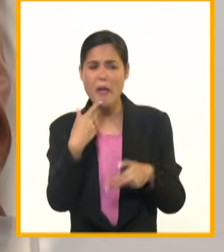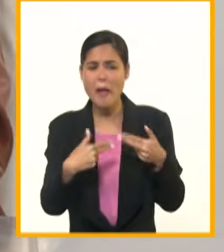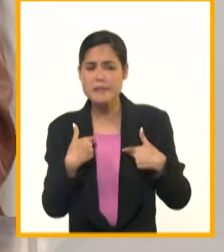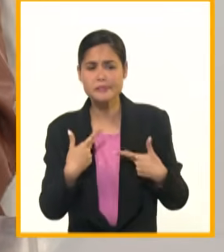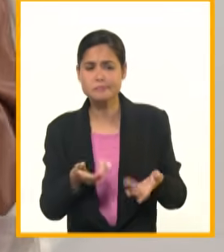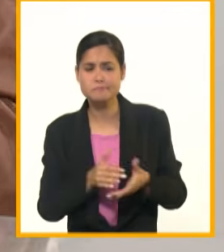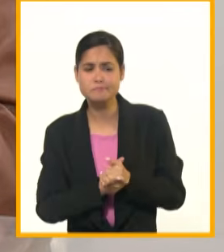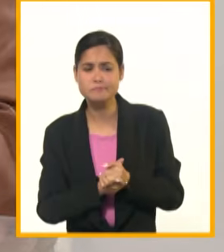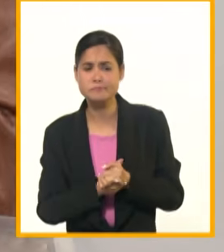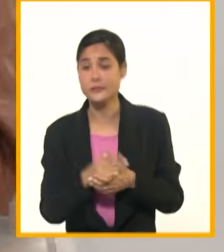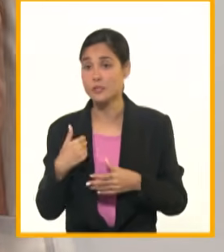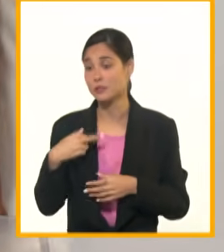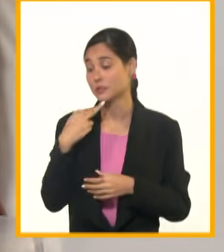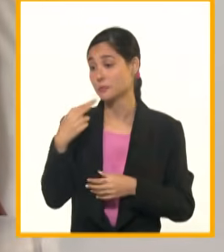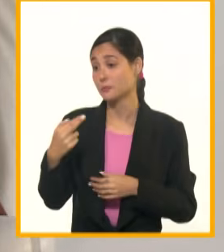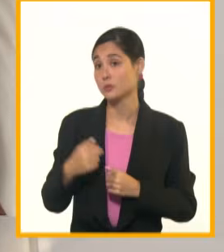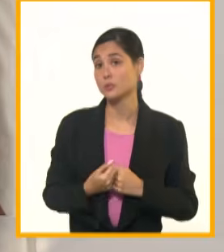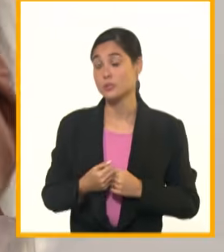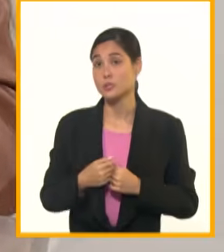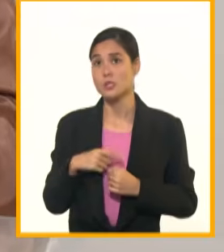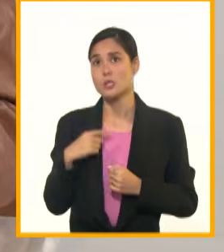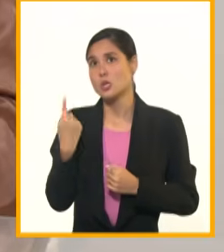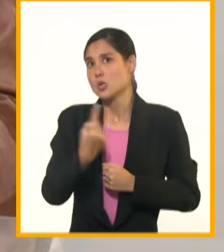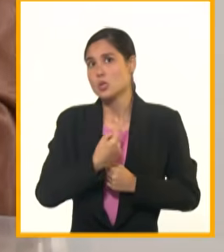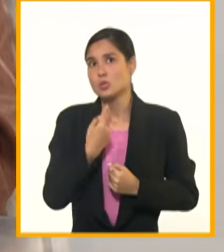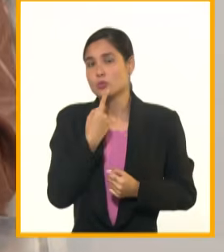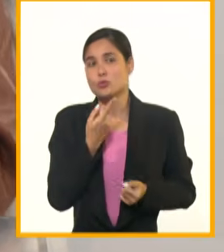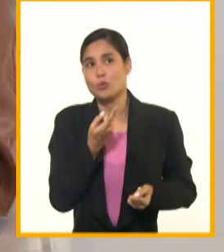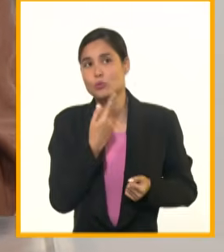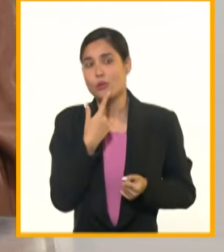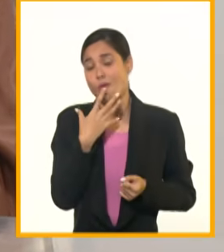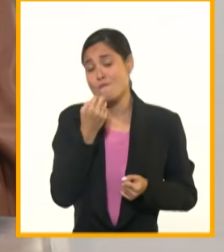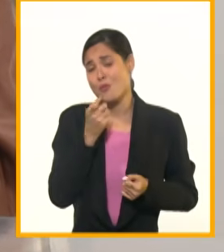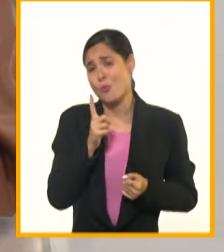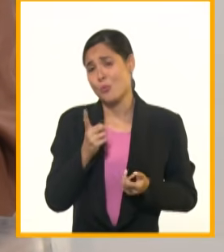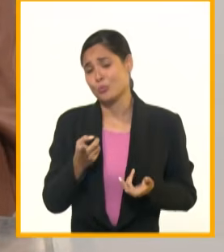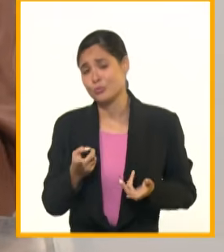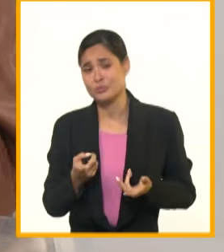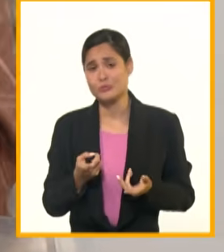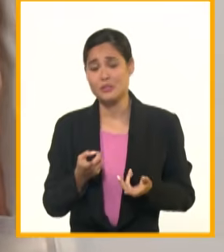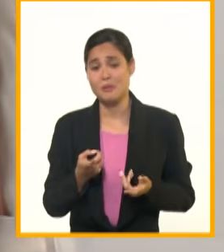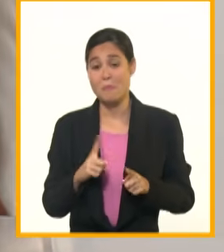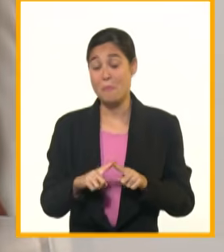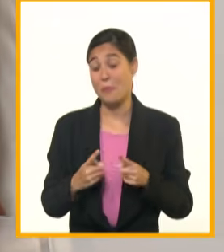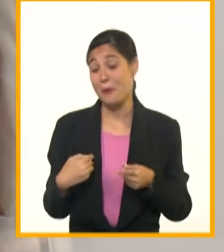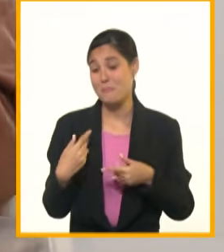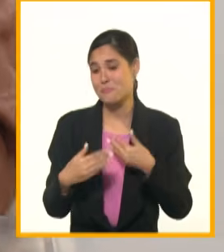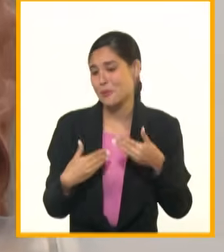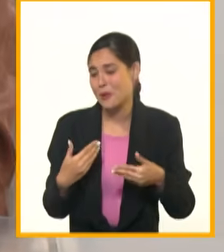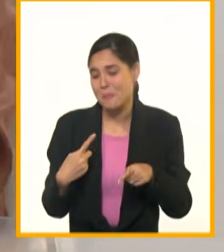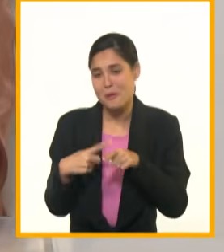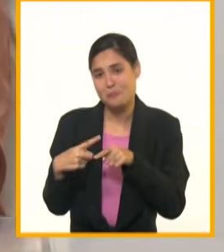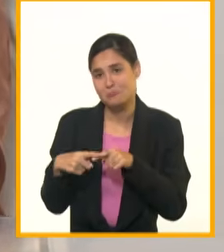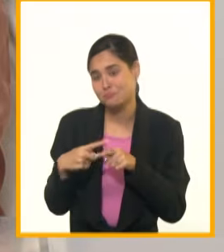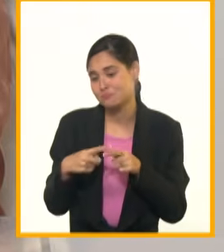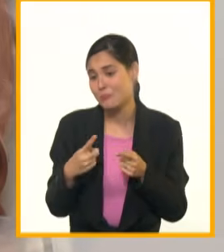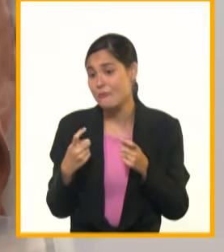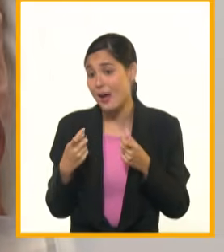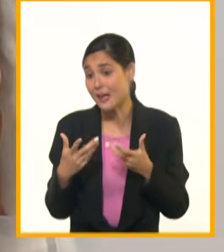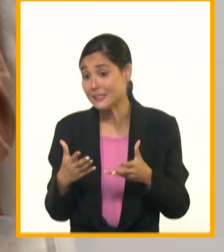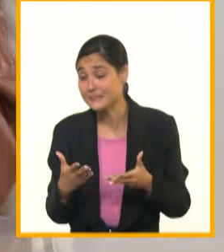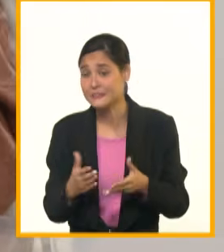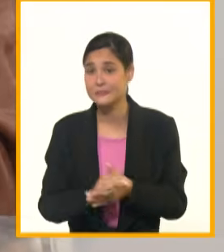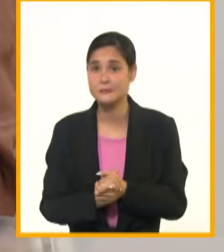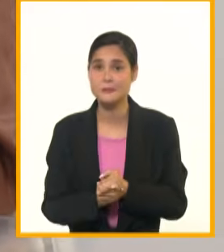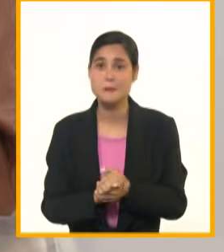una tremenda insatisfacción en los indicadores generales que miden el resultado de la provincia. El más